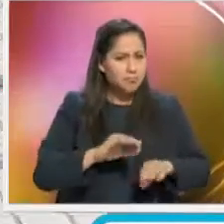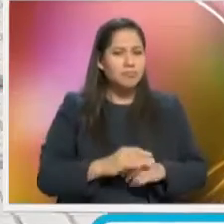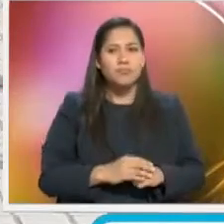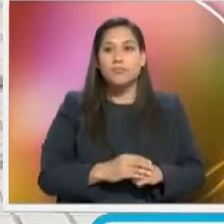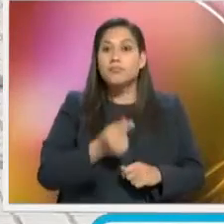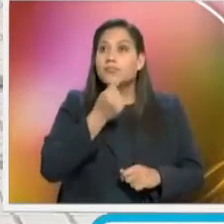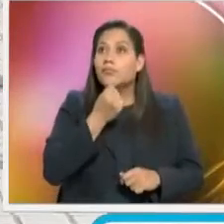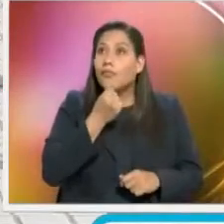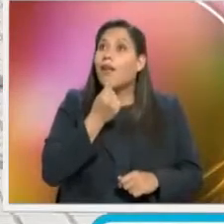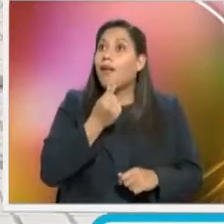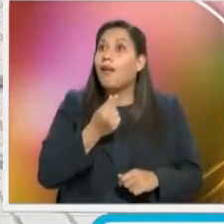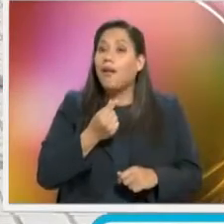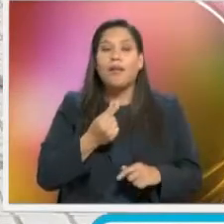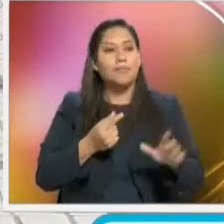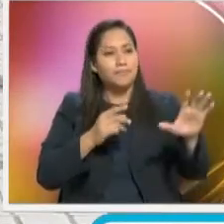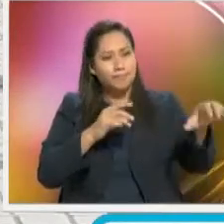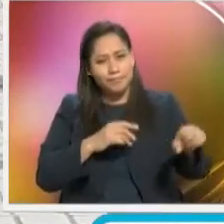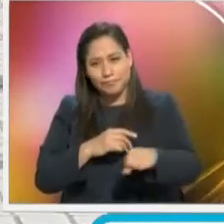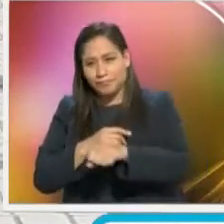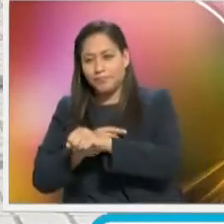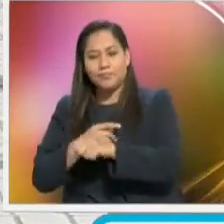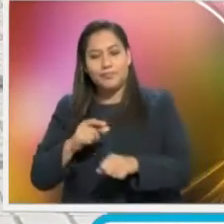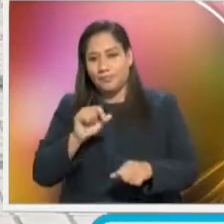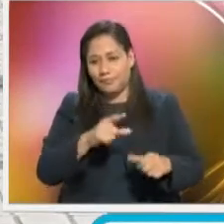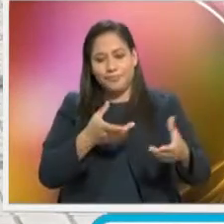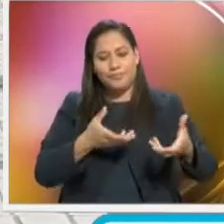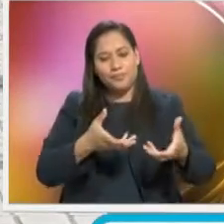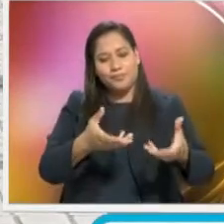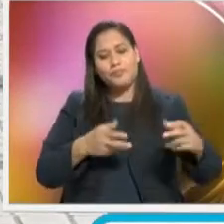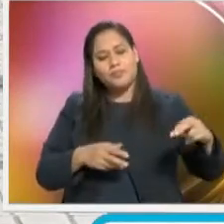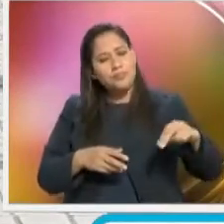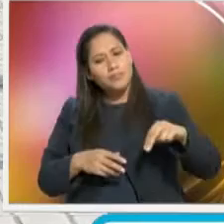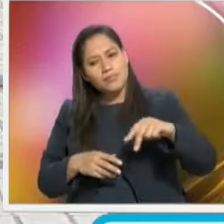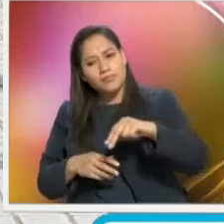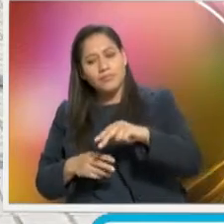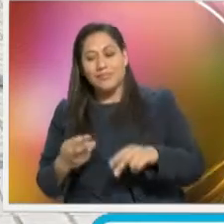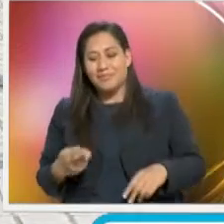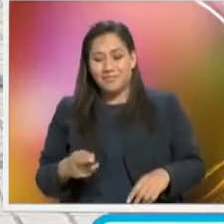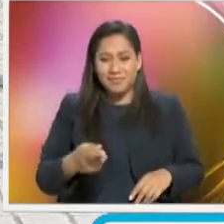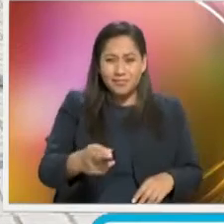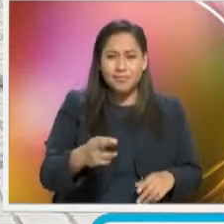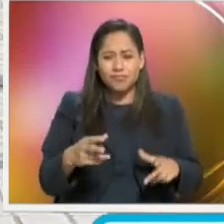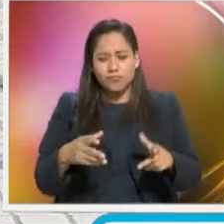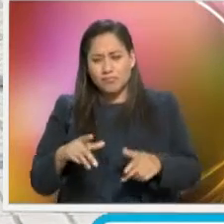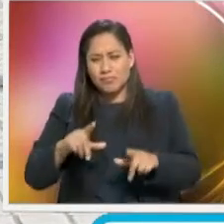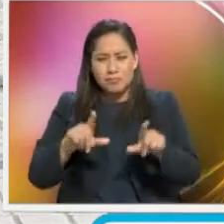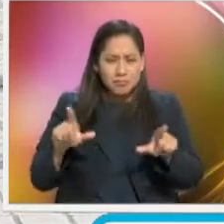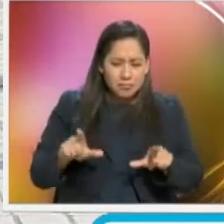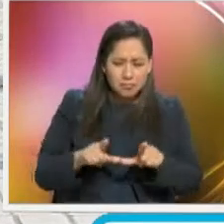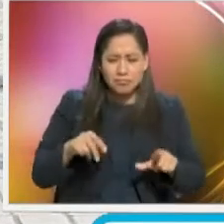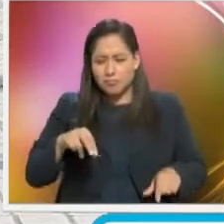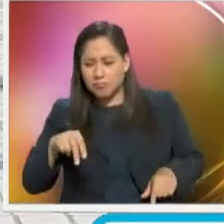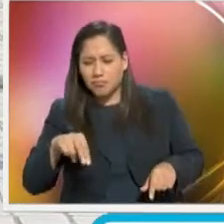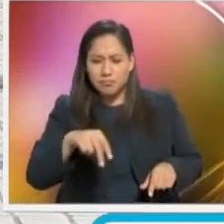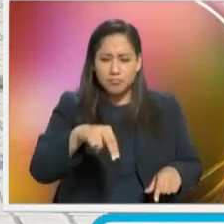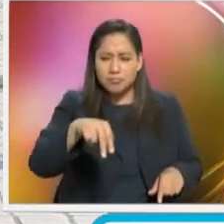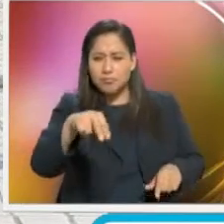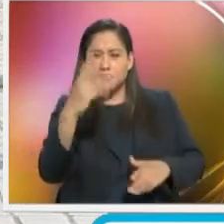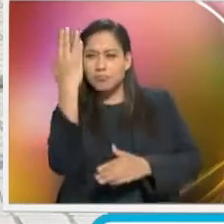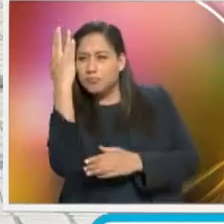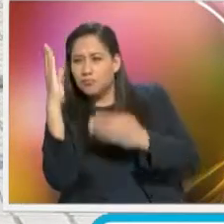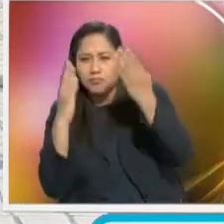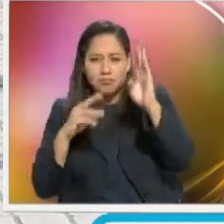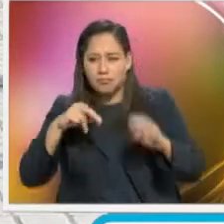a los niños los fue llevando por el camino lleno de ríos, riachuelos, atravesando canales, en